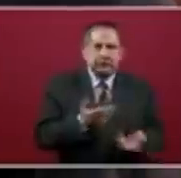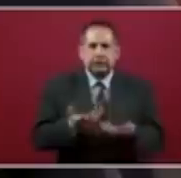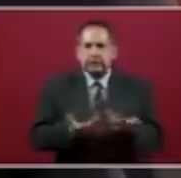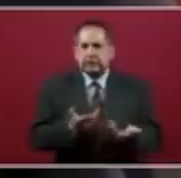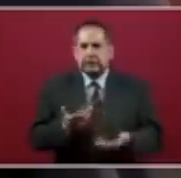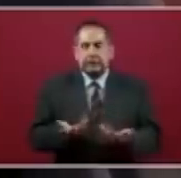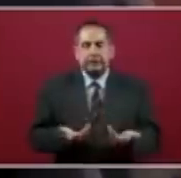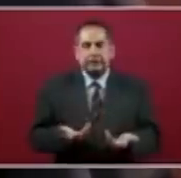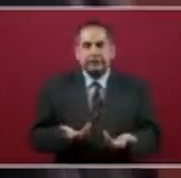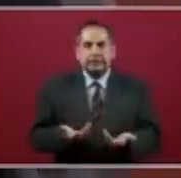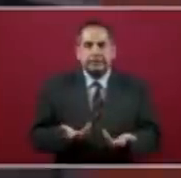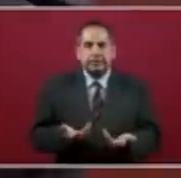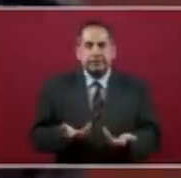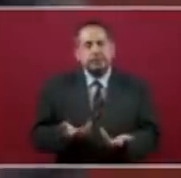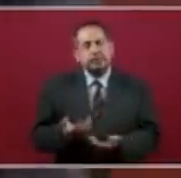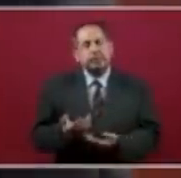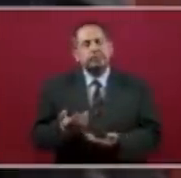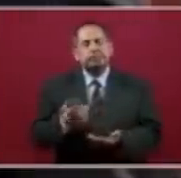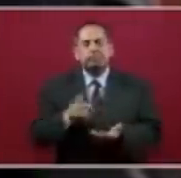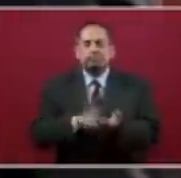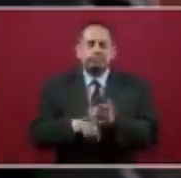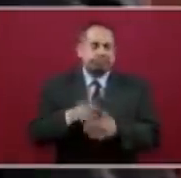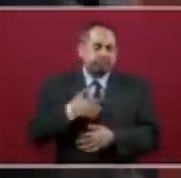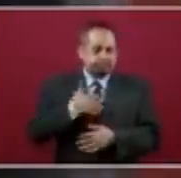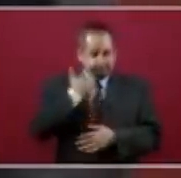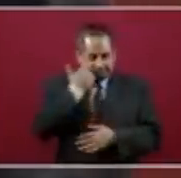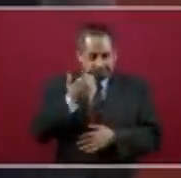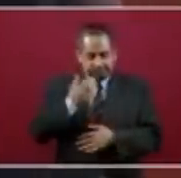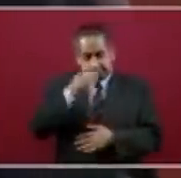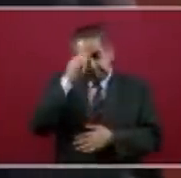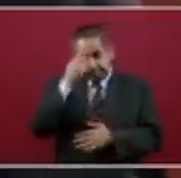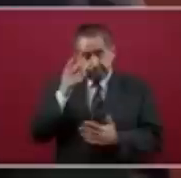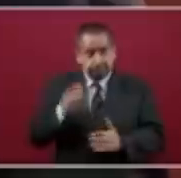Entonces, queremos